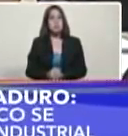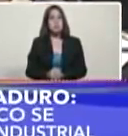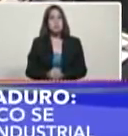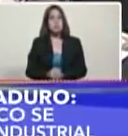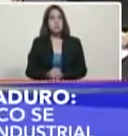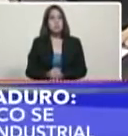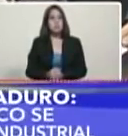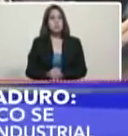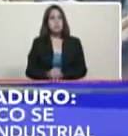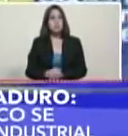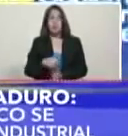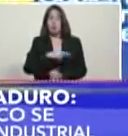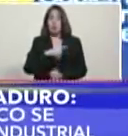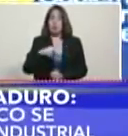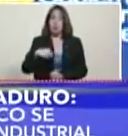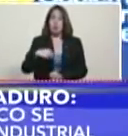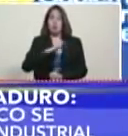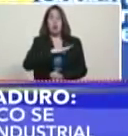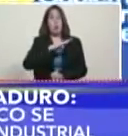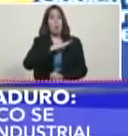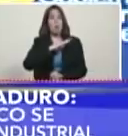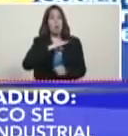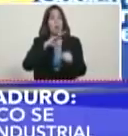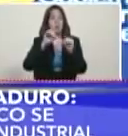Nuestro propio sistema coheteril.